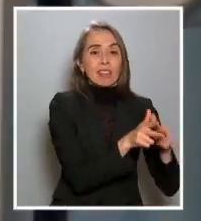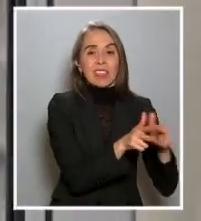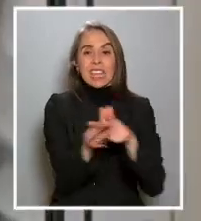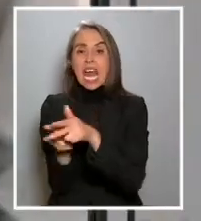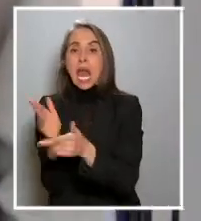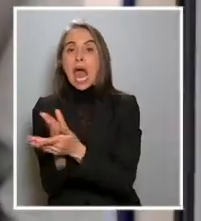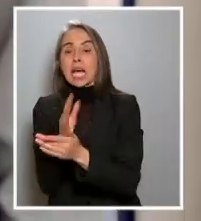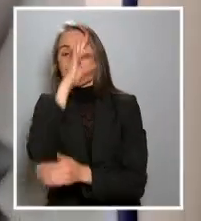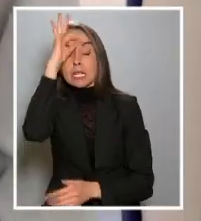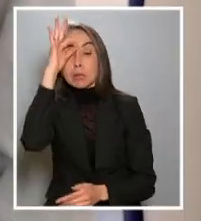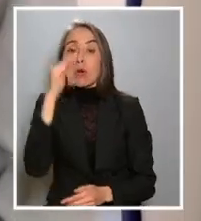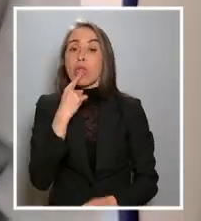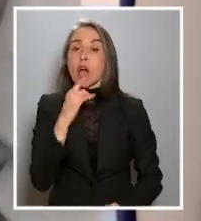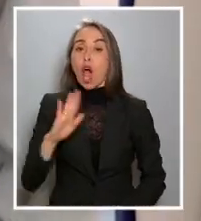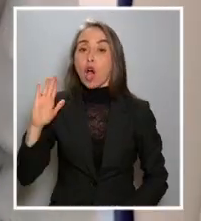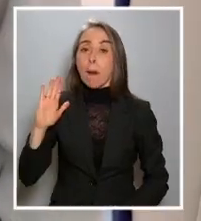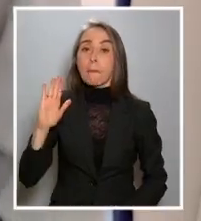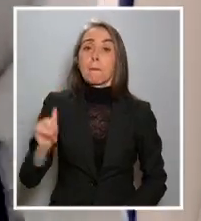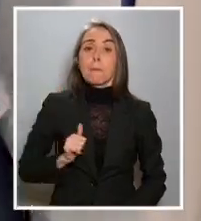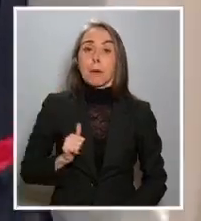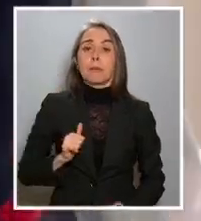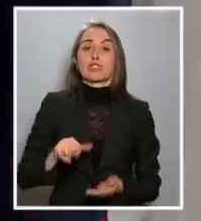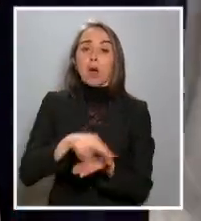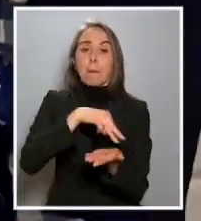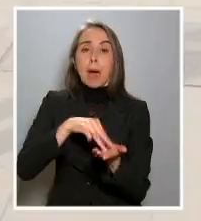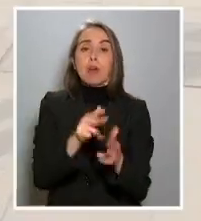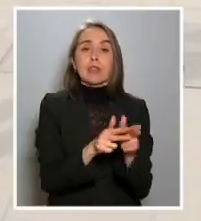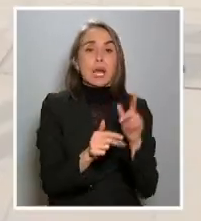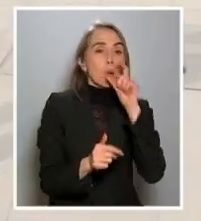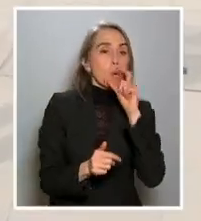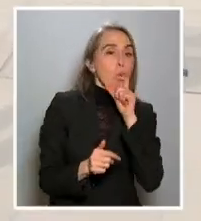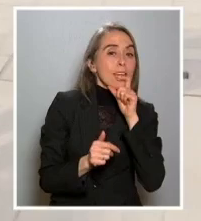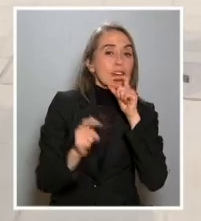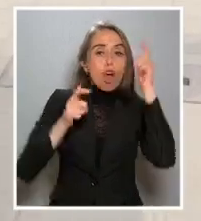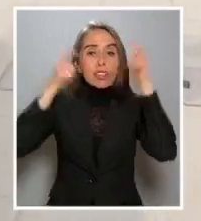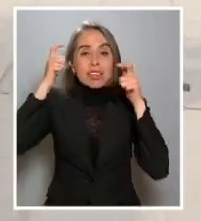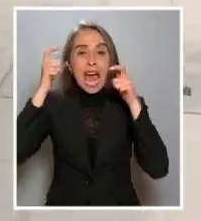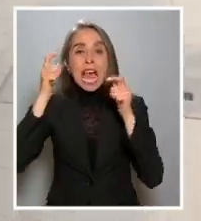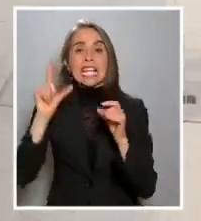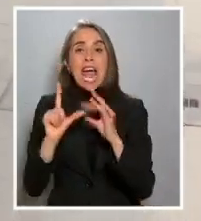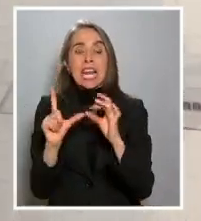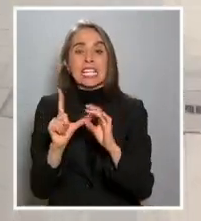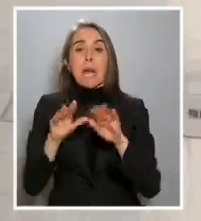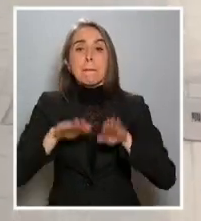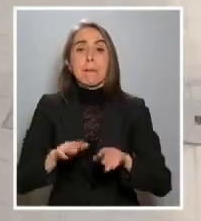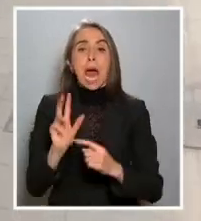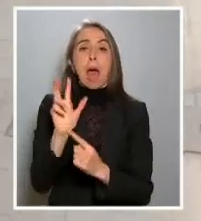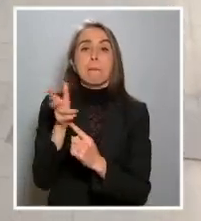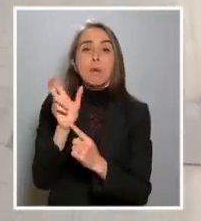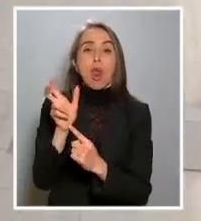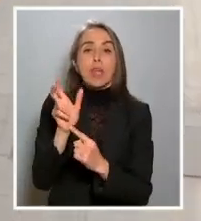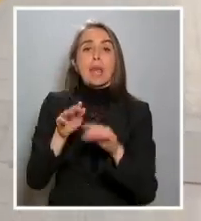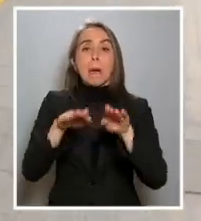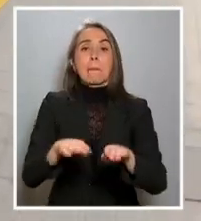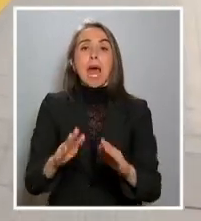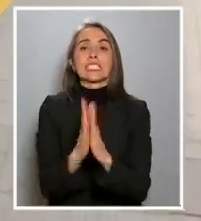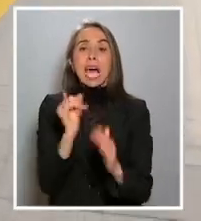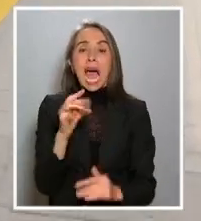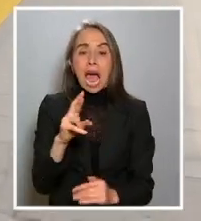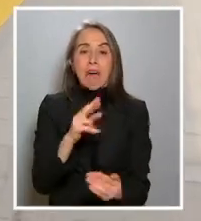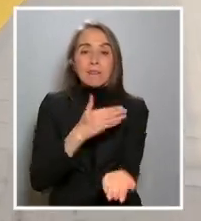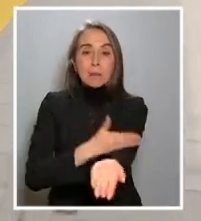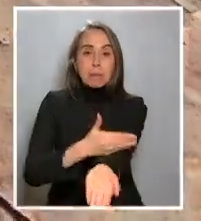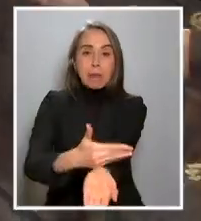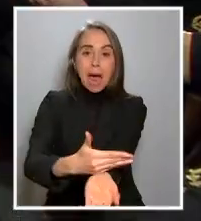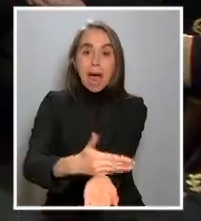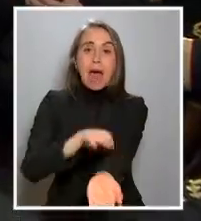Cumplimos también con el Maule, donde hace algunos días comenzó a funcionar el tren Curicó-Talca-Linares, con paradas en Molina y en San Javier. Y celebramos